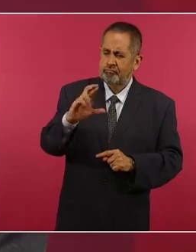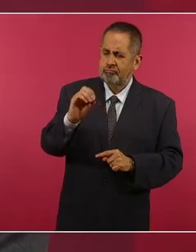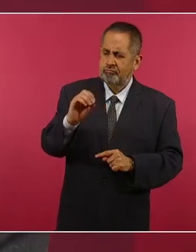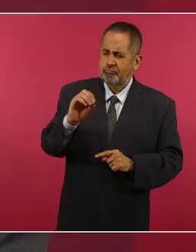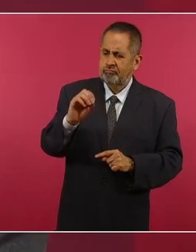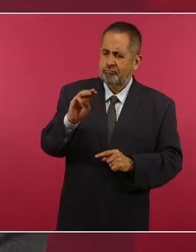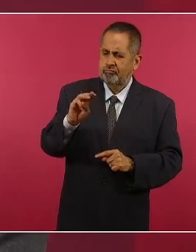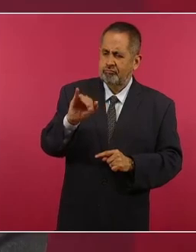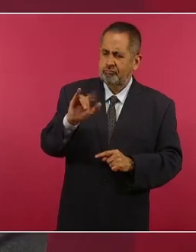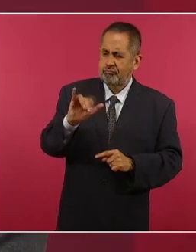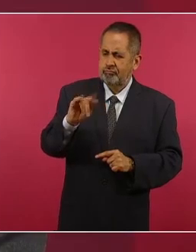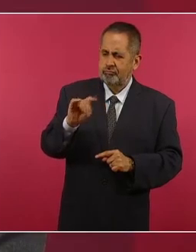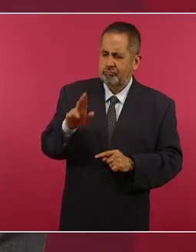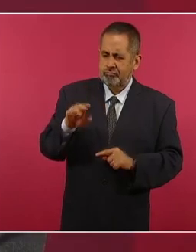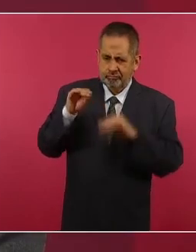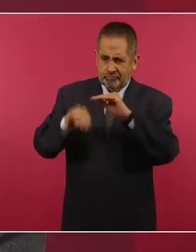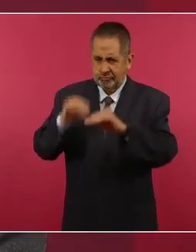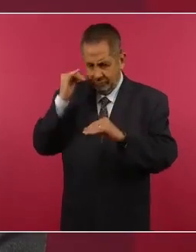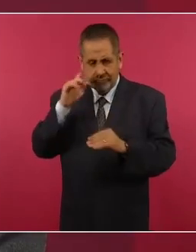narcomilitar,